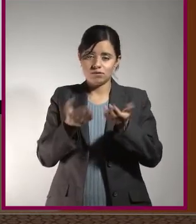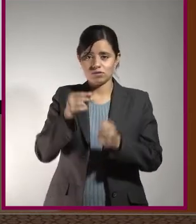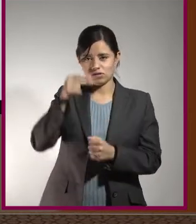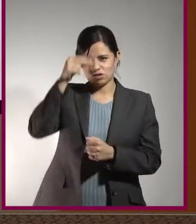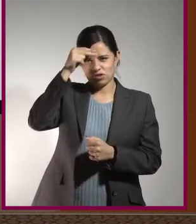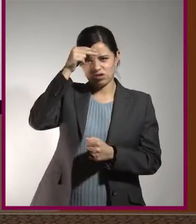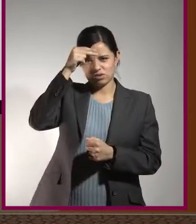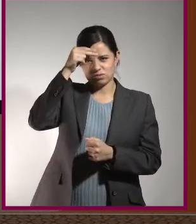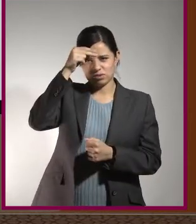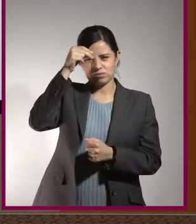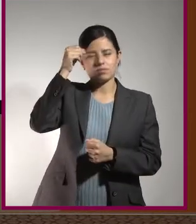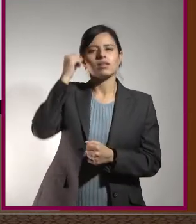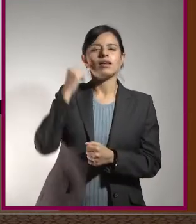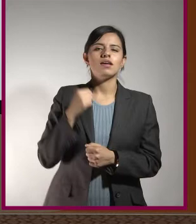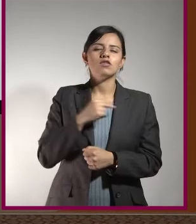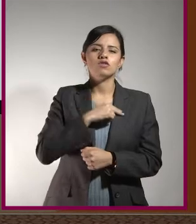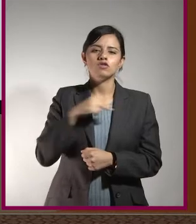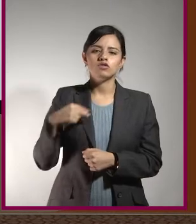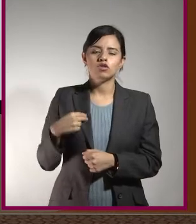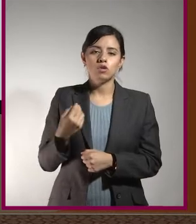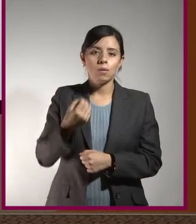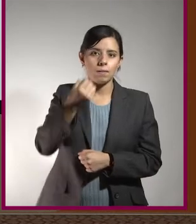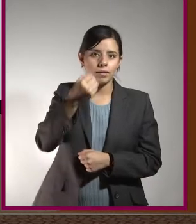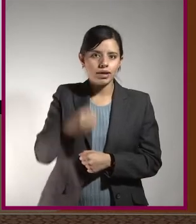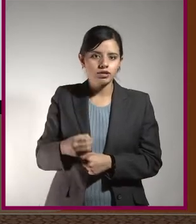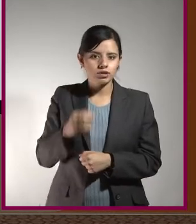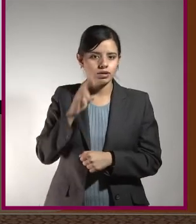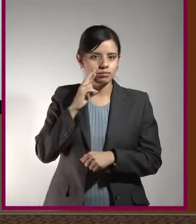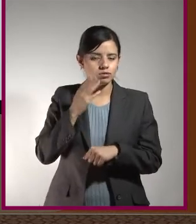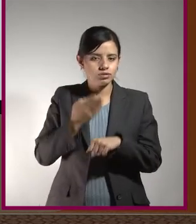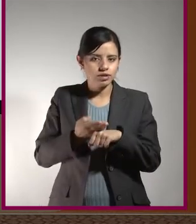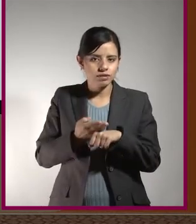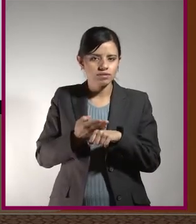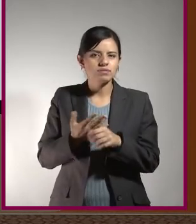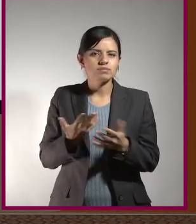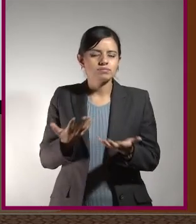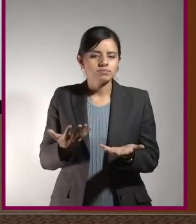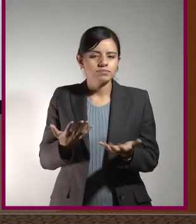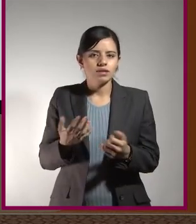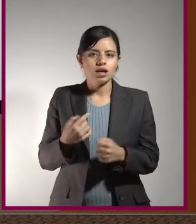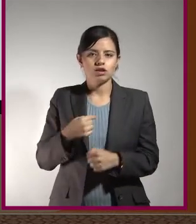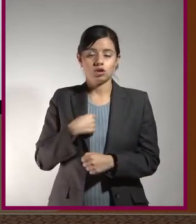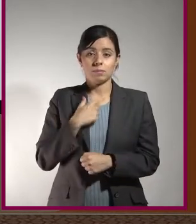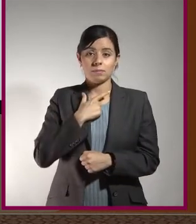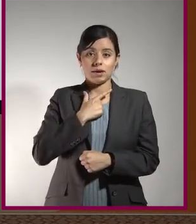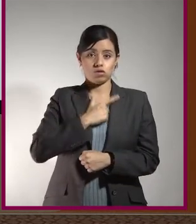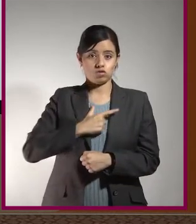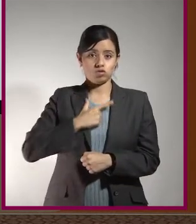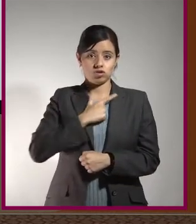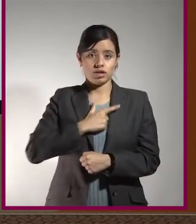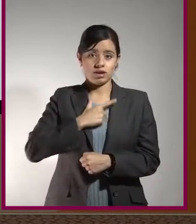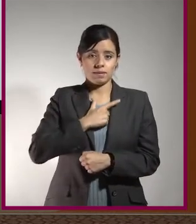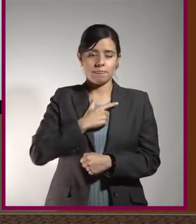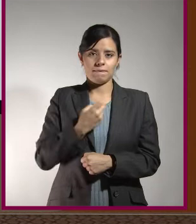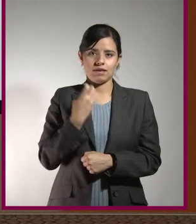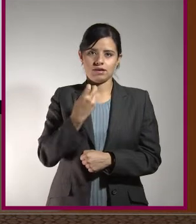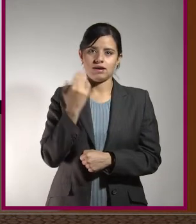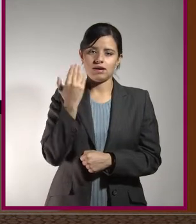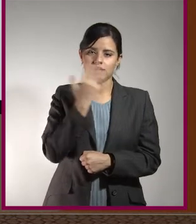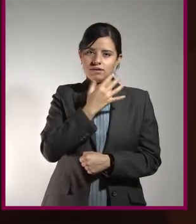de sabiduría cuando nuestras obligaciones fueran justamente aquello que más disfrutamos, ¿no?